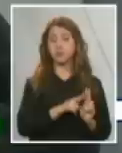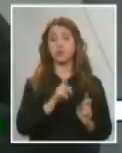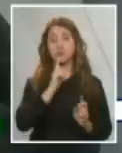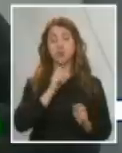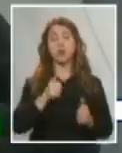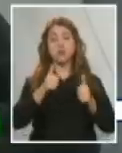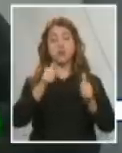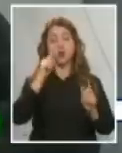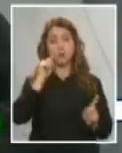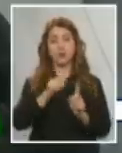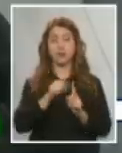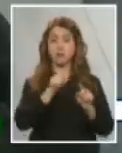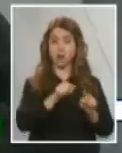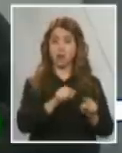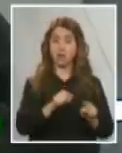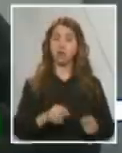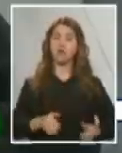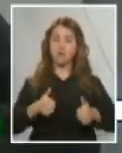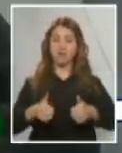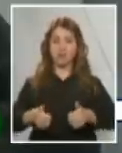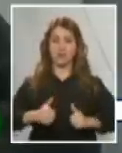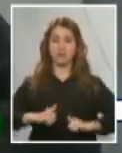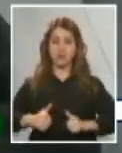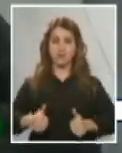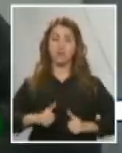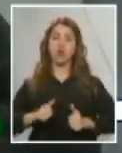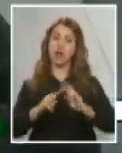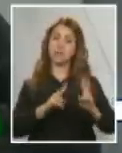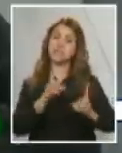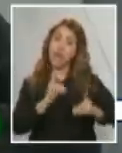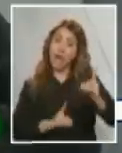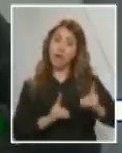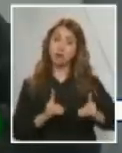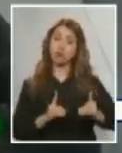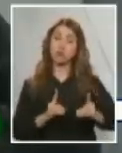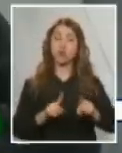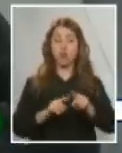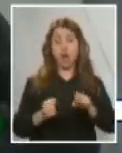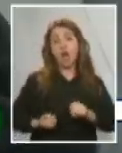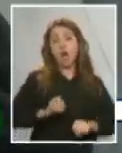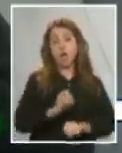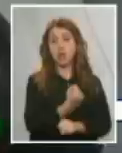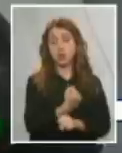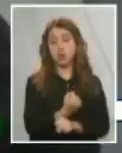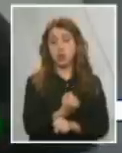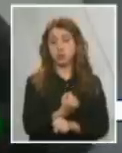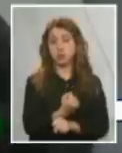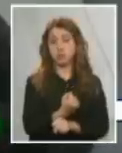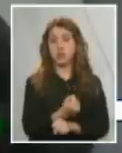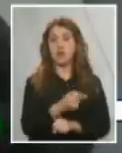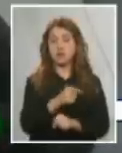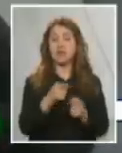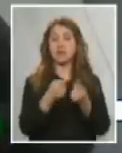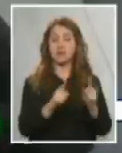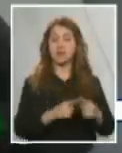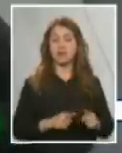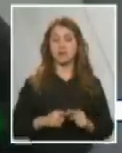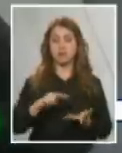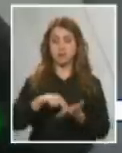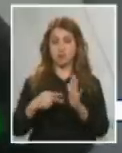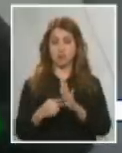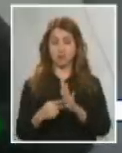tiene una buena misión ahí y un buen desafío el hacer algo que ayude a esas diferentes